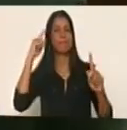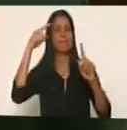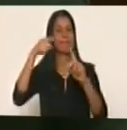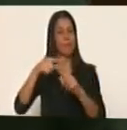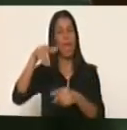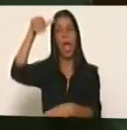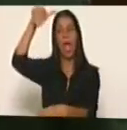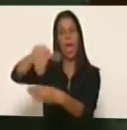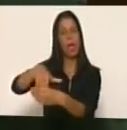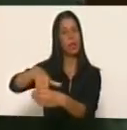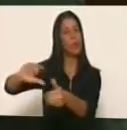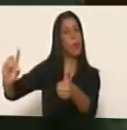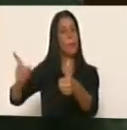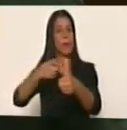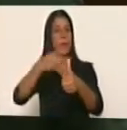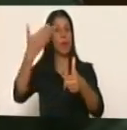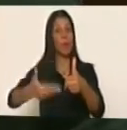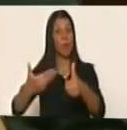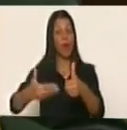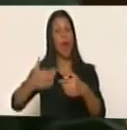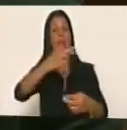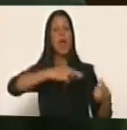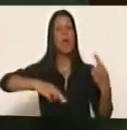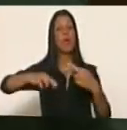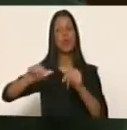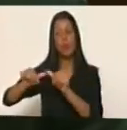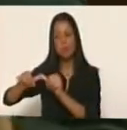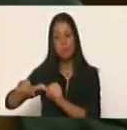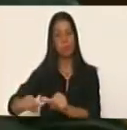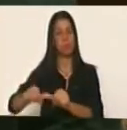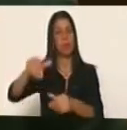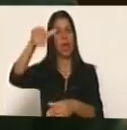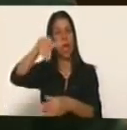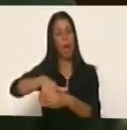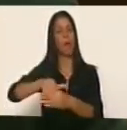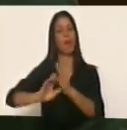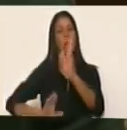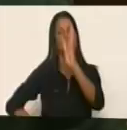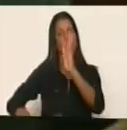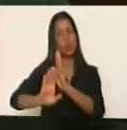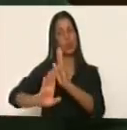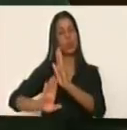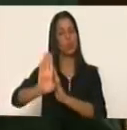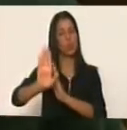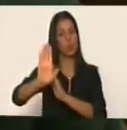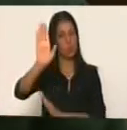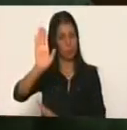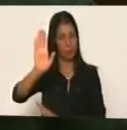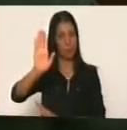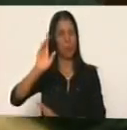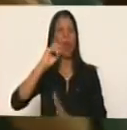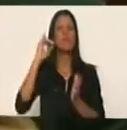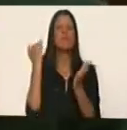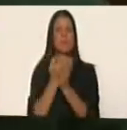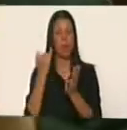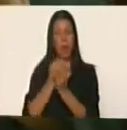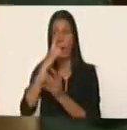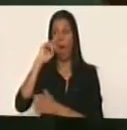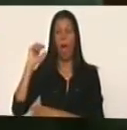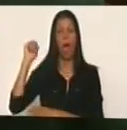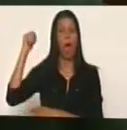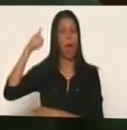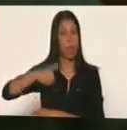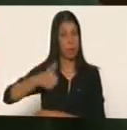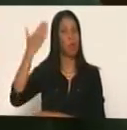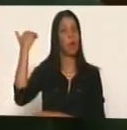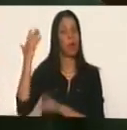electoral es que la revolución bolivariana sigue avanzando y se sigue consolidando. Y eso lo han demostrado, pues, los